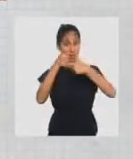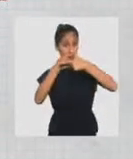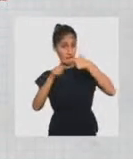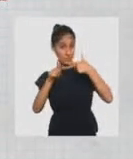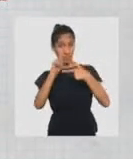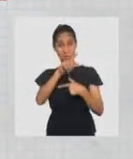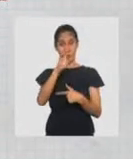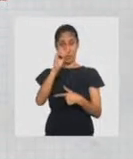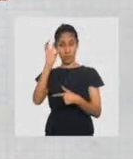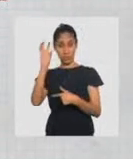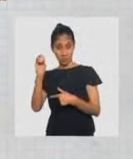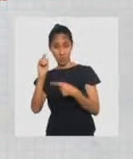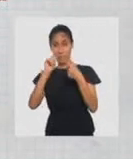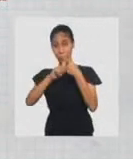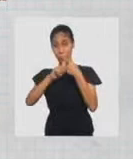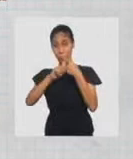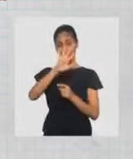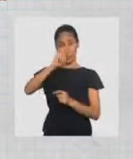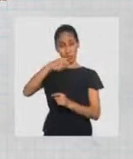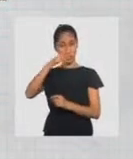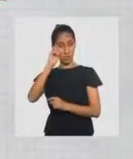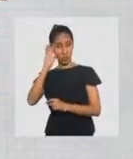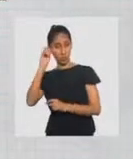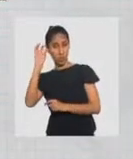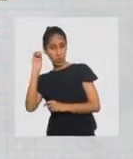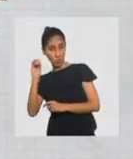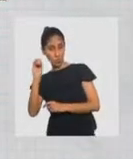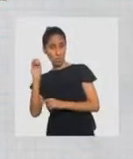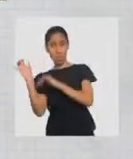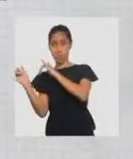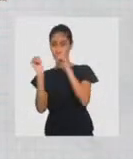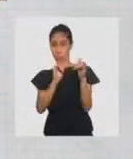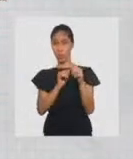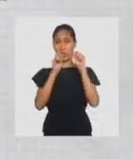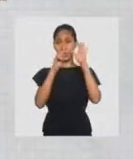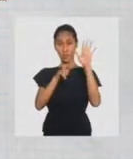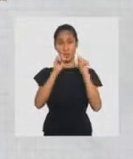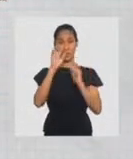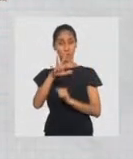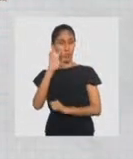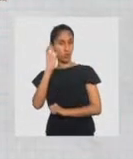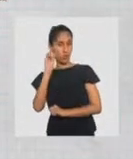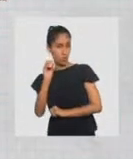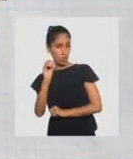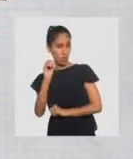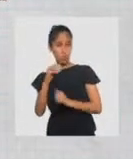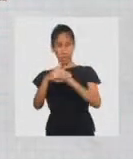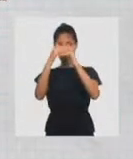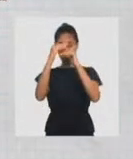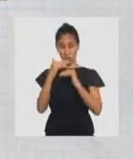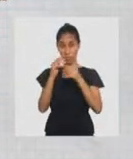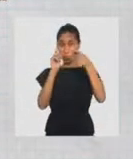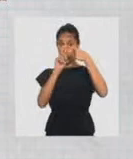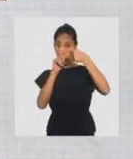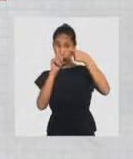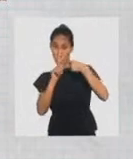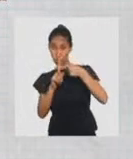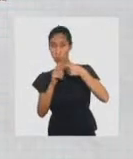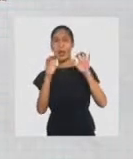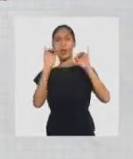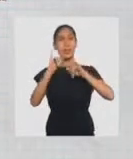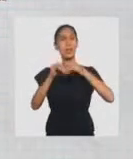5.000, resultando que el interés del primer año es de 750 y al sumarlo al